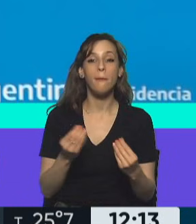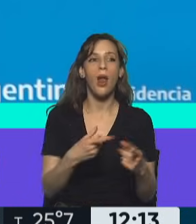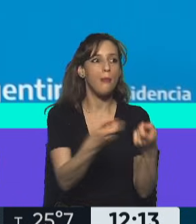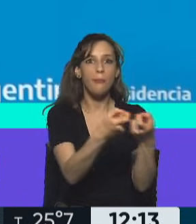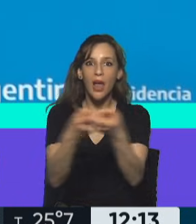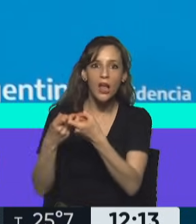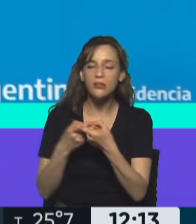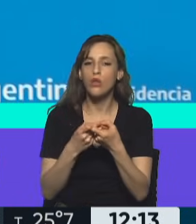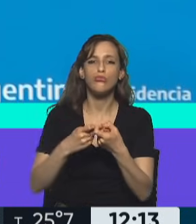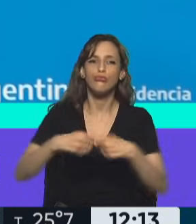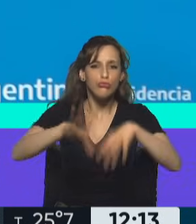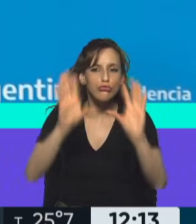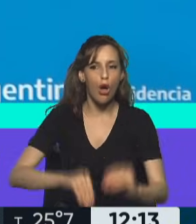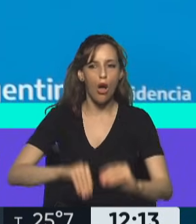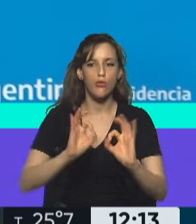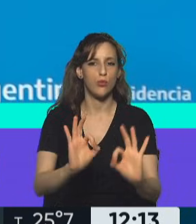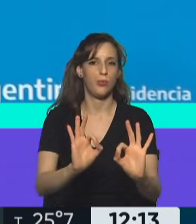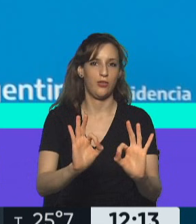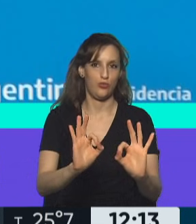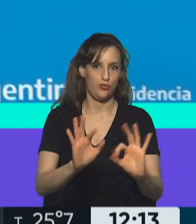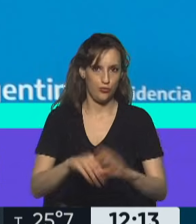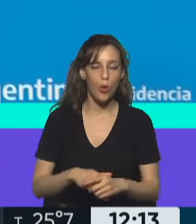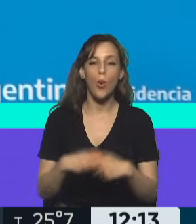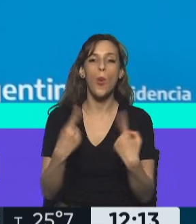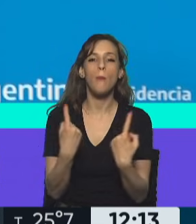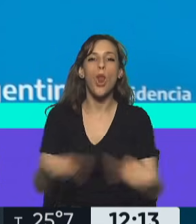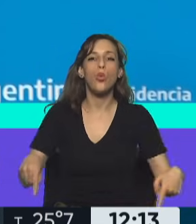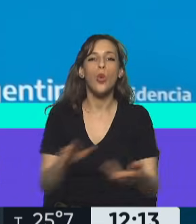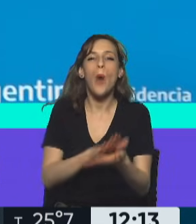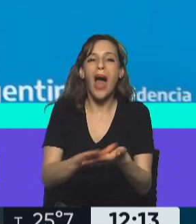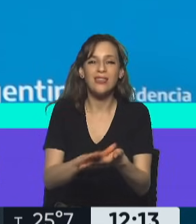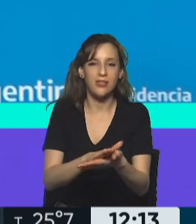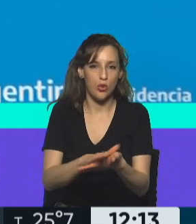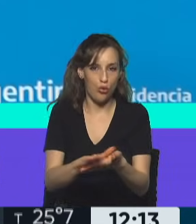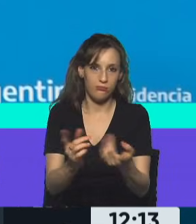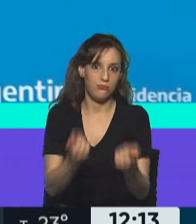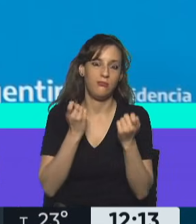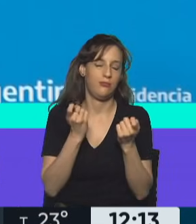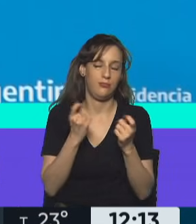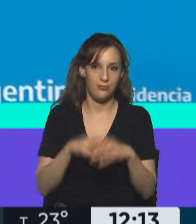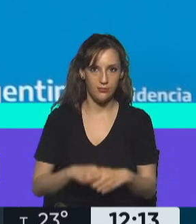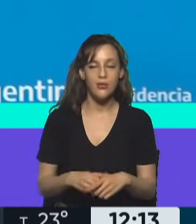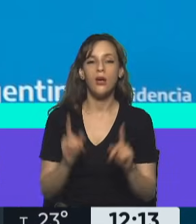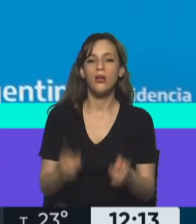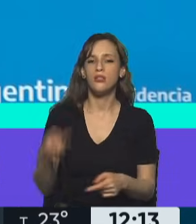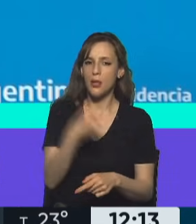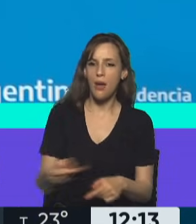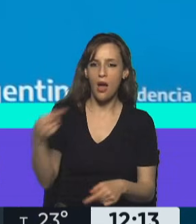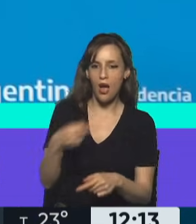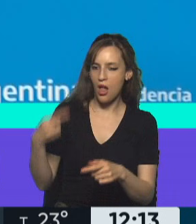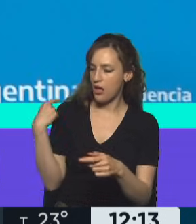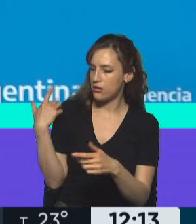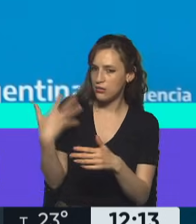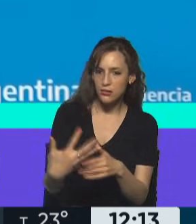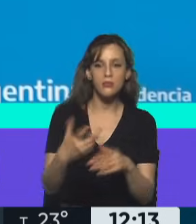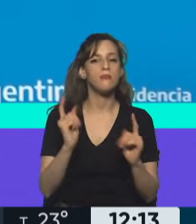y alcance a todos aquellos productos que son casi necesidades importantes y que veníamos viendo en las últimas semanas, tal como venimos repitiendo, que